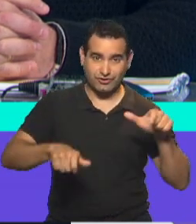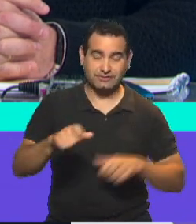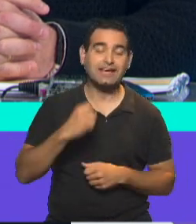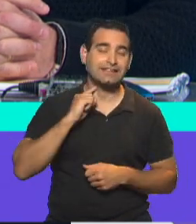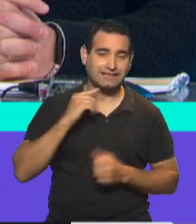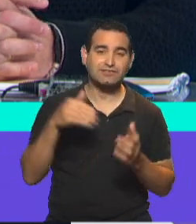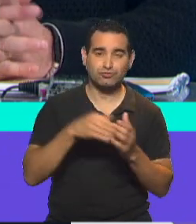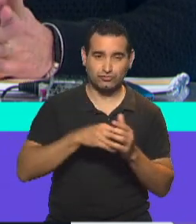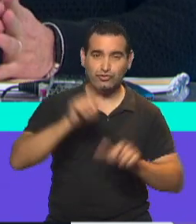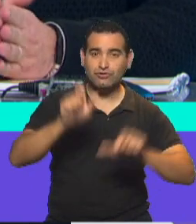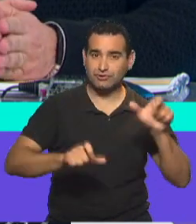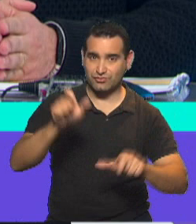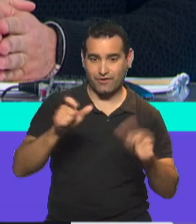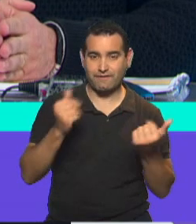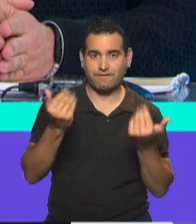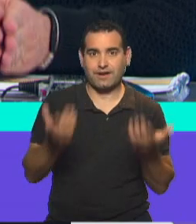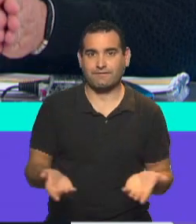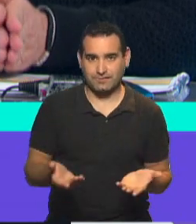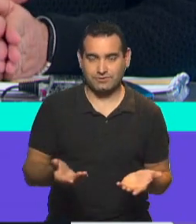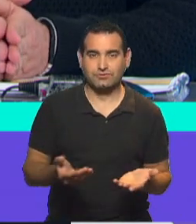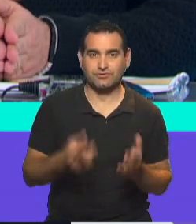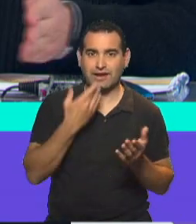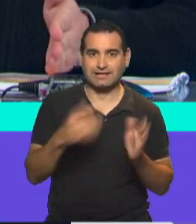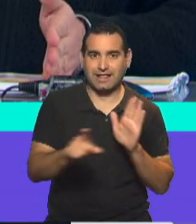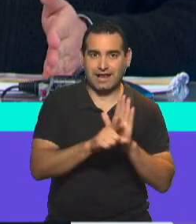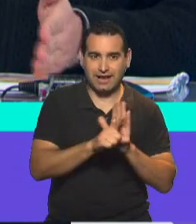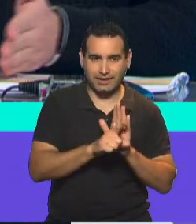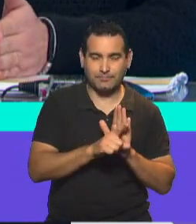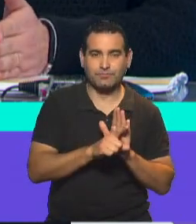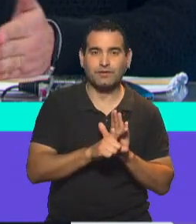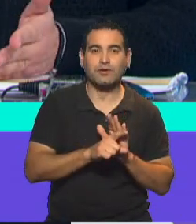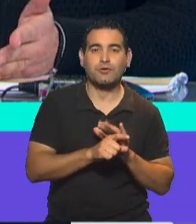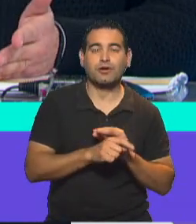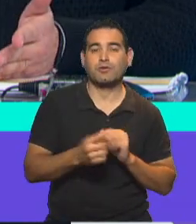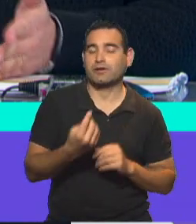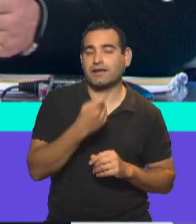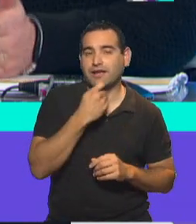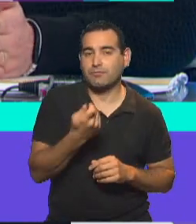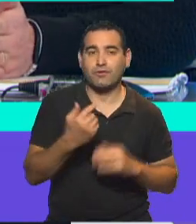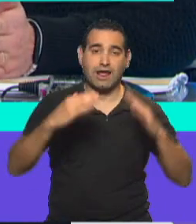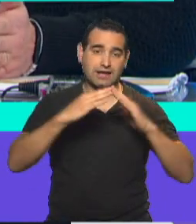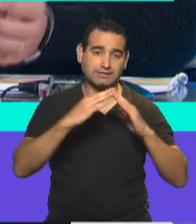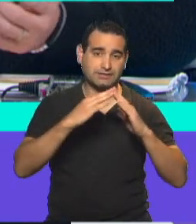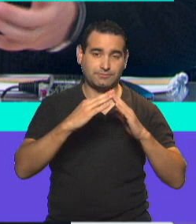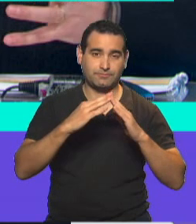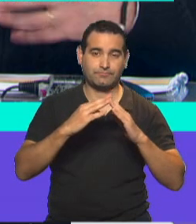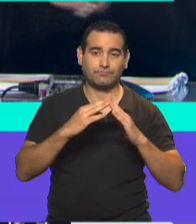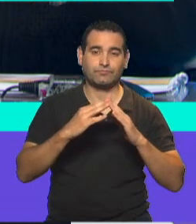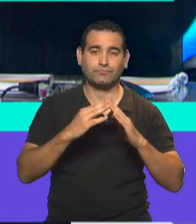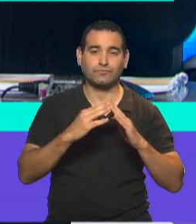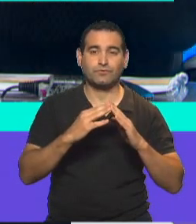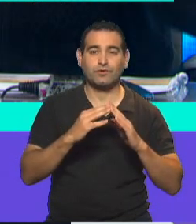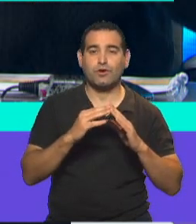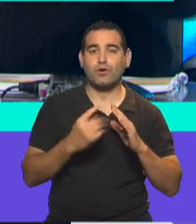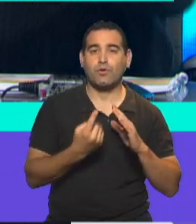millones 13 millones de personas que en medida en cantidad de usuarios, porque ahí recordemos que un usuario, por ejemplo, residencial, se